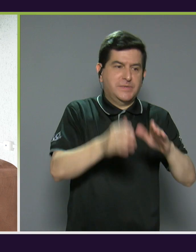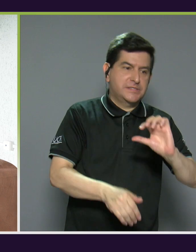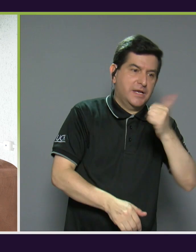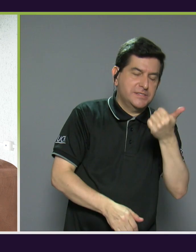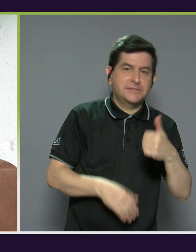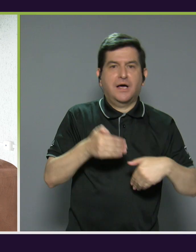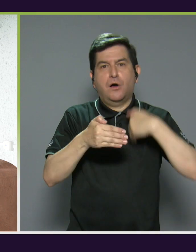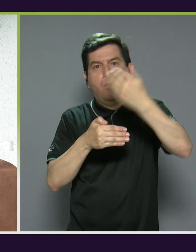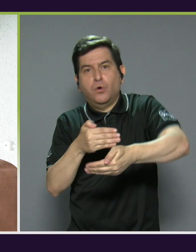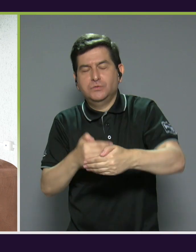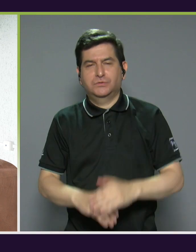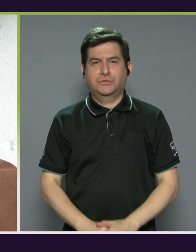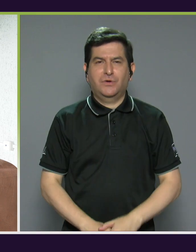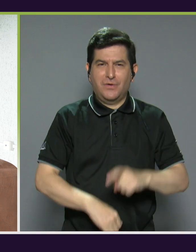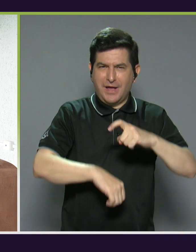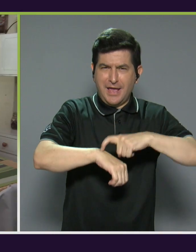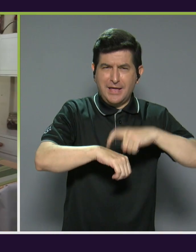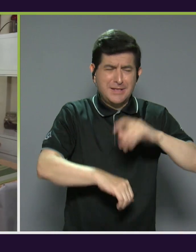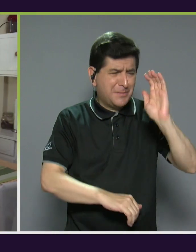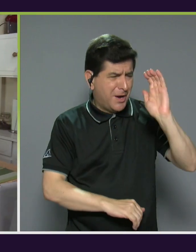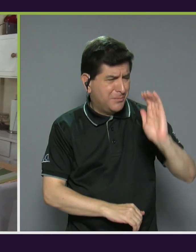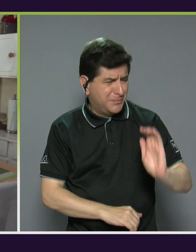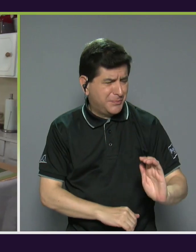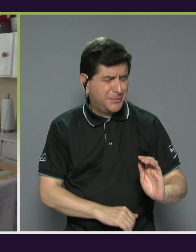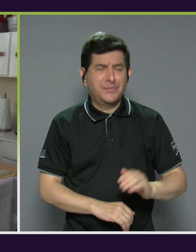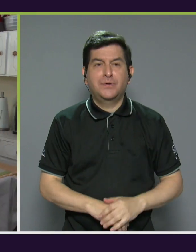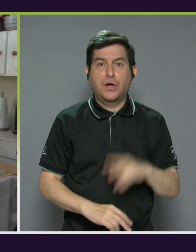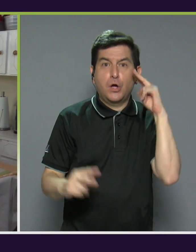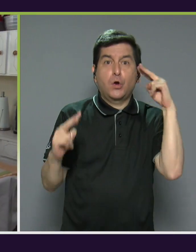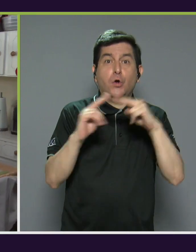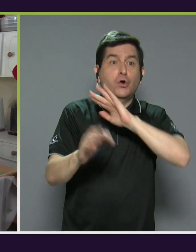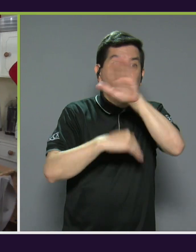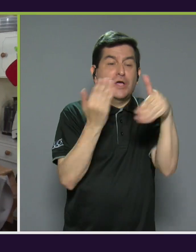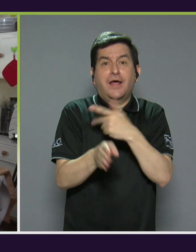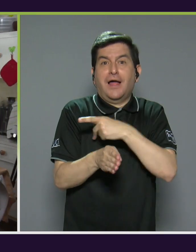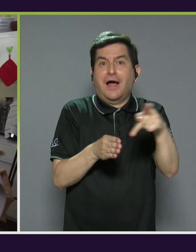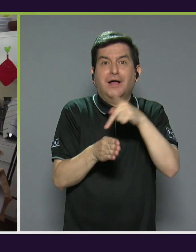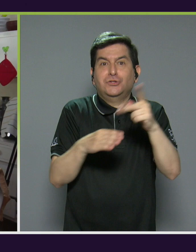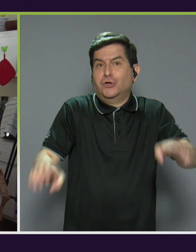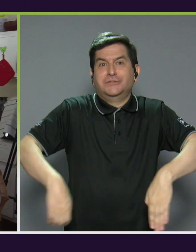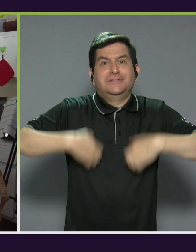esa etapa donde están muy pequeños, hay que conocer a todos los profesionales